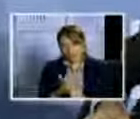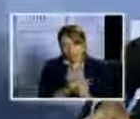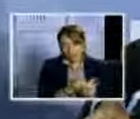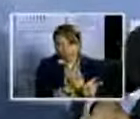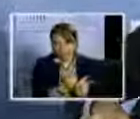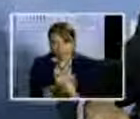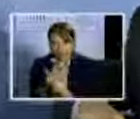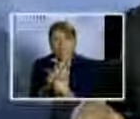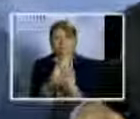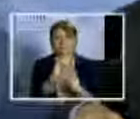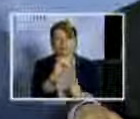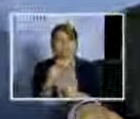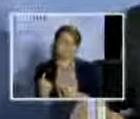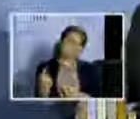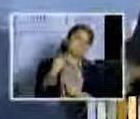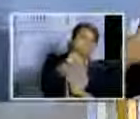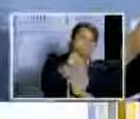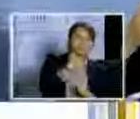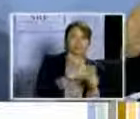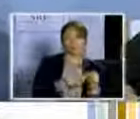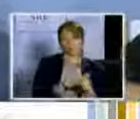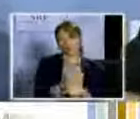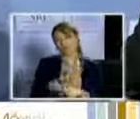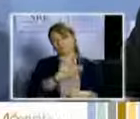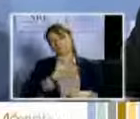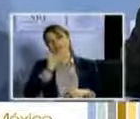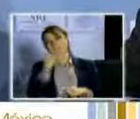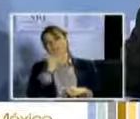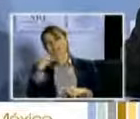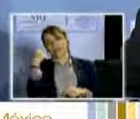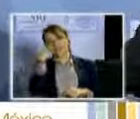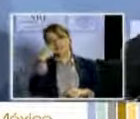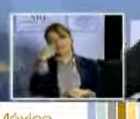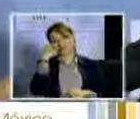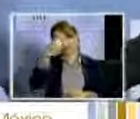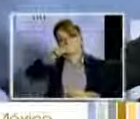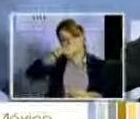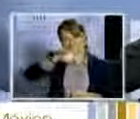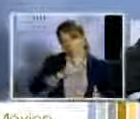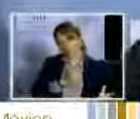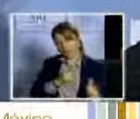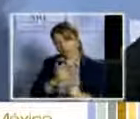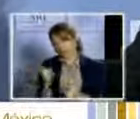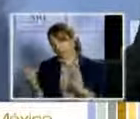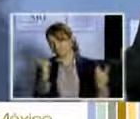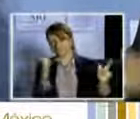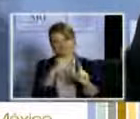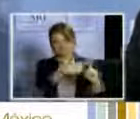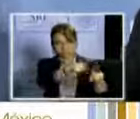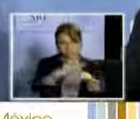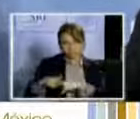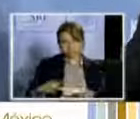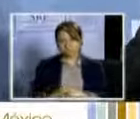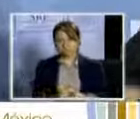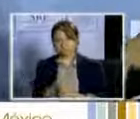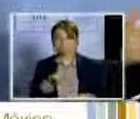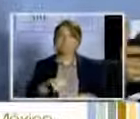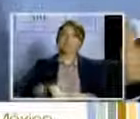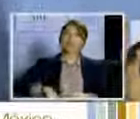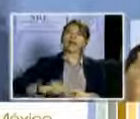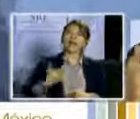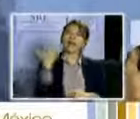por eso hemos sido tan activos en la promoción del Tratado sobre Comercio de Armas, que atiende desde luego, como bien apuntaba Leonardo,